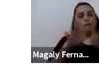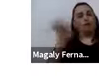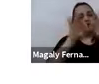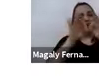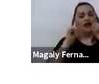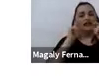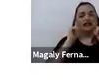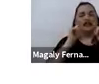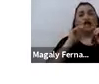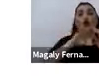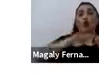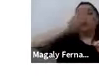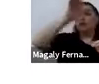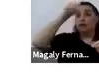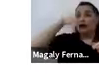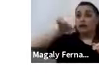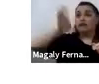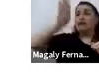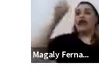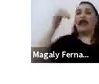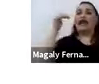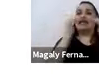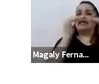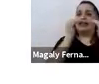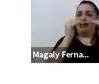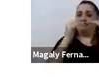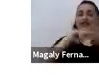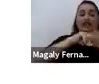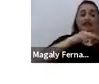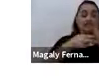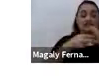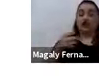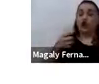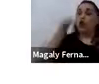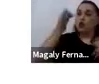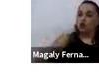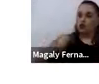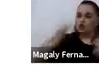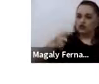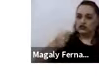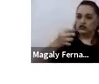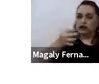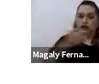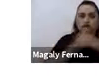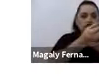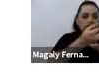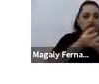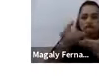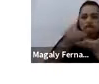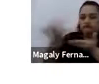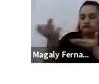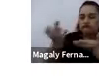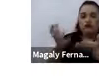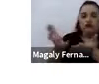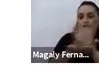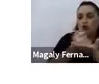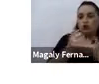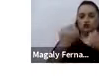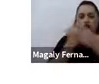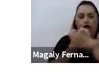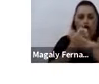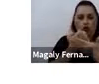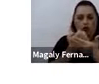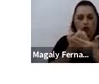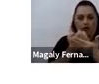de una distribución justa de los recursos económicos, y que además es muy interesante, como antes